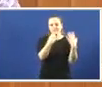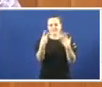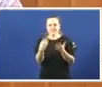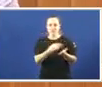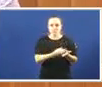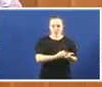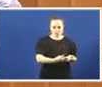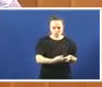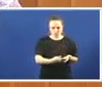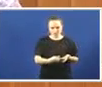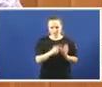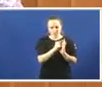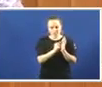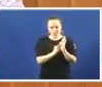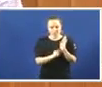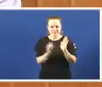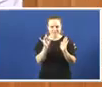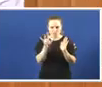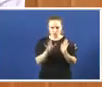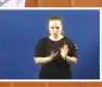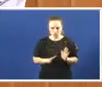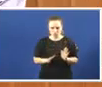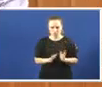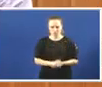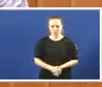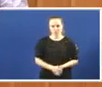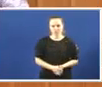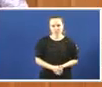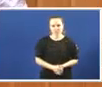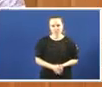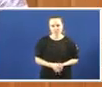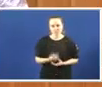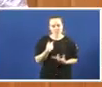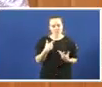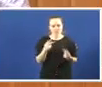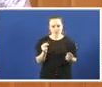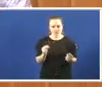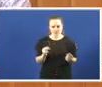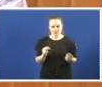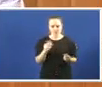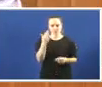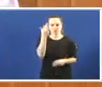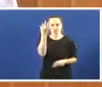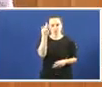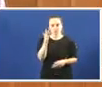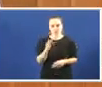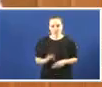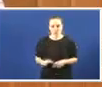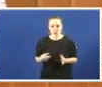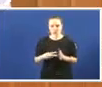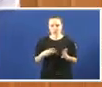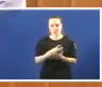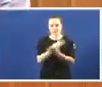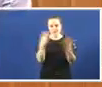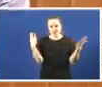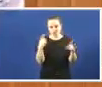en 14 proposicións concretas. Remato. Os orzamentos para 2018 que presenta a Xunta